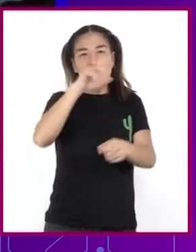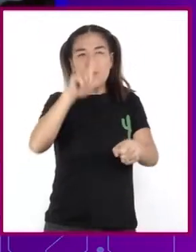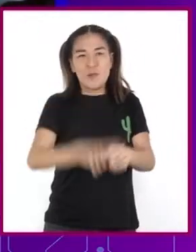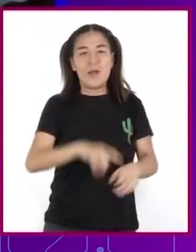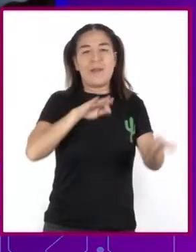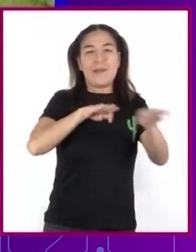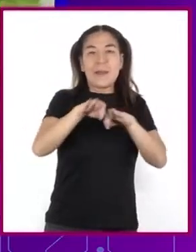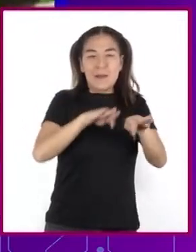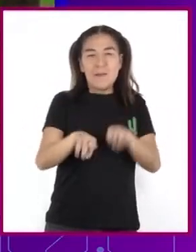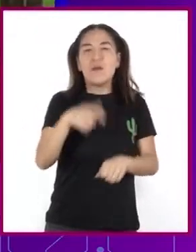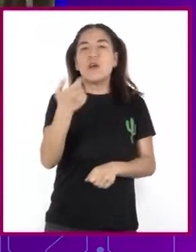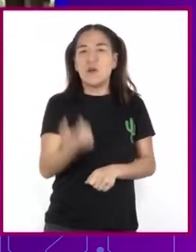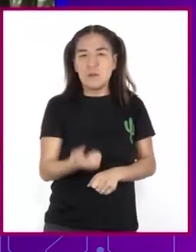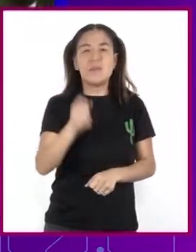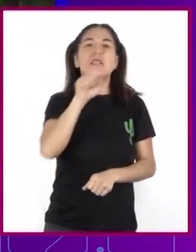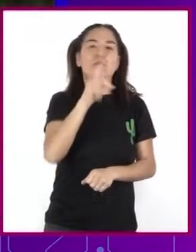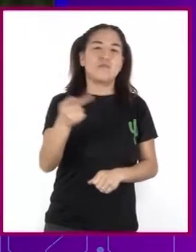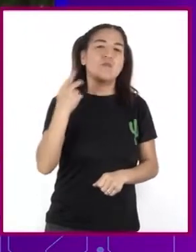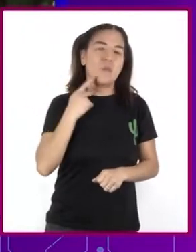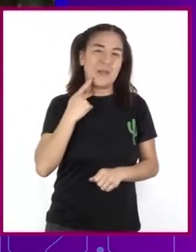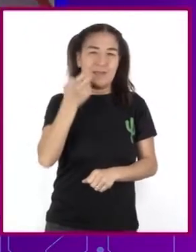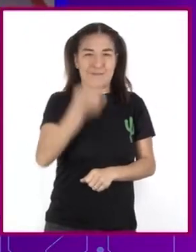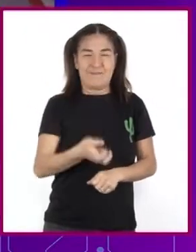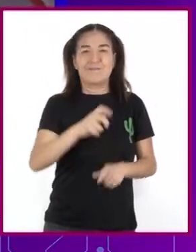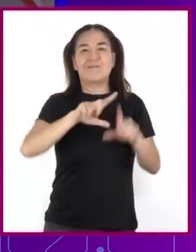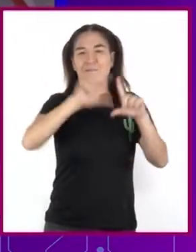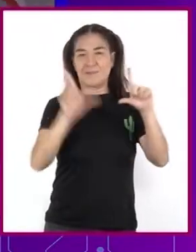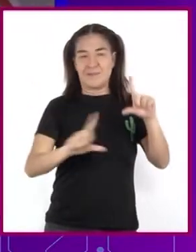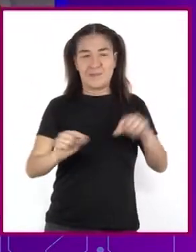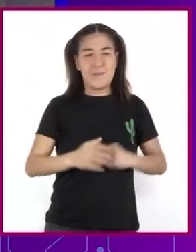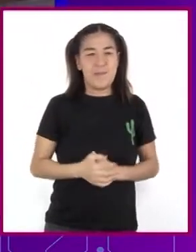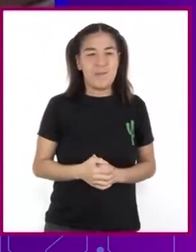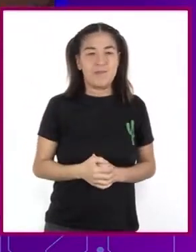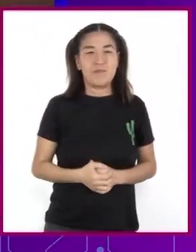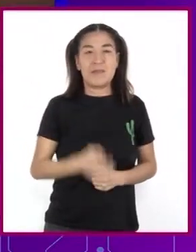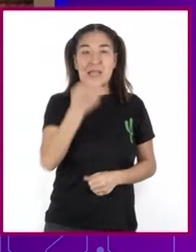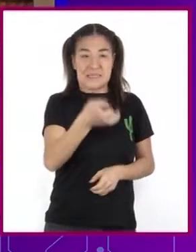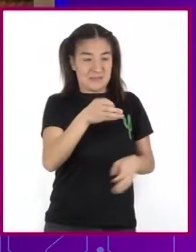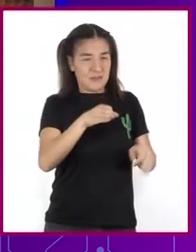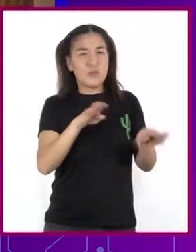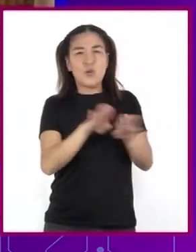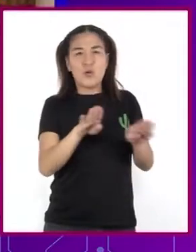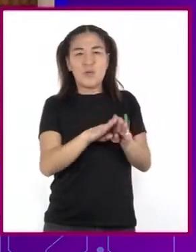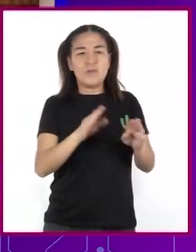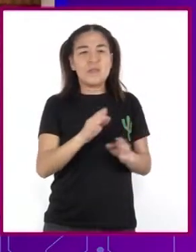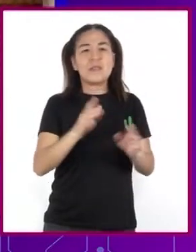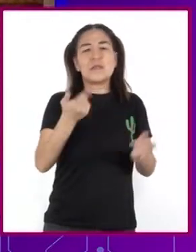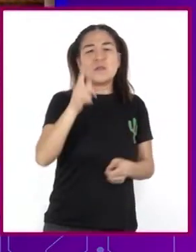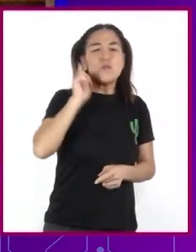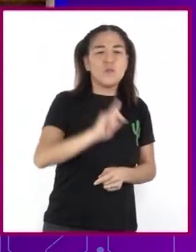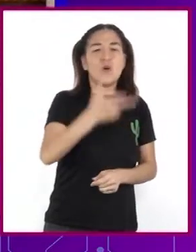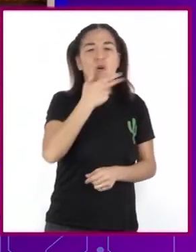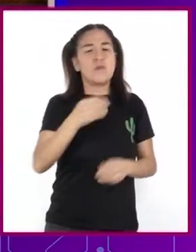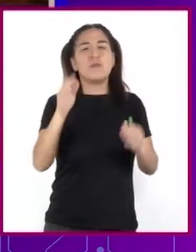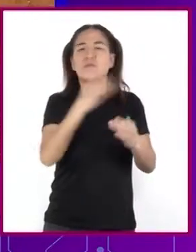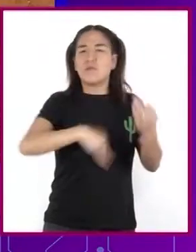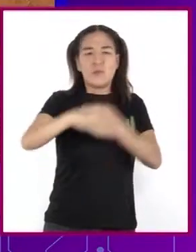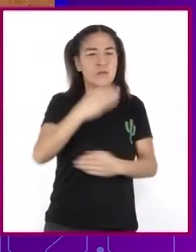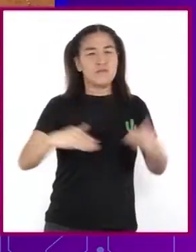laboral, económica y política de nuestro país. Estos roles de género pueden y deben